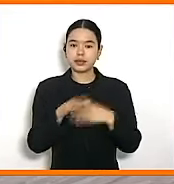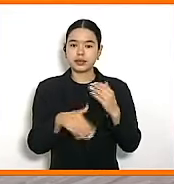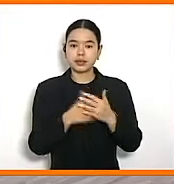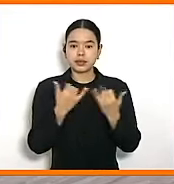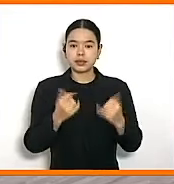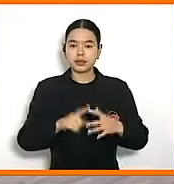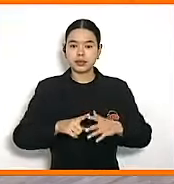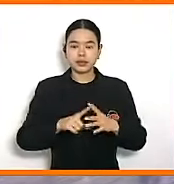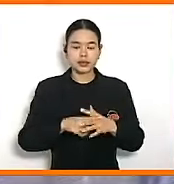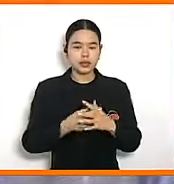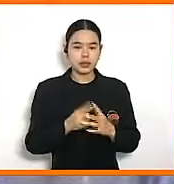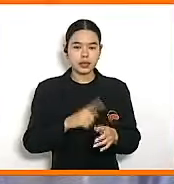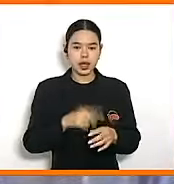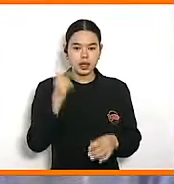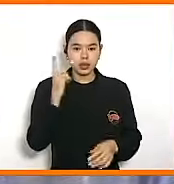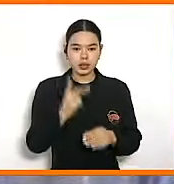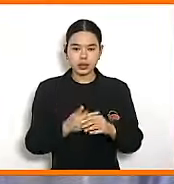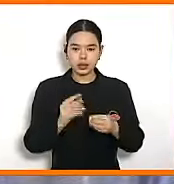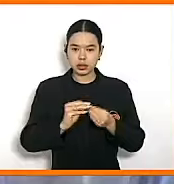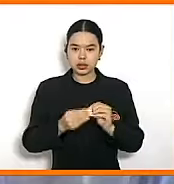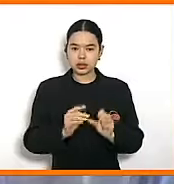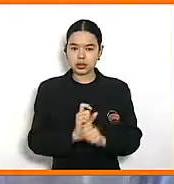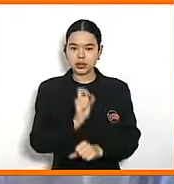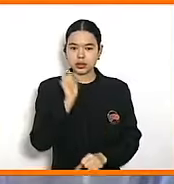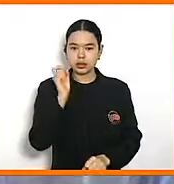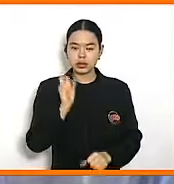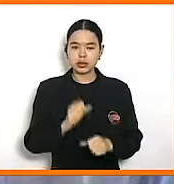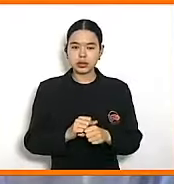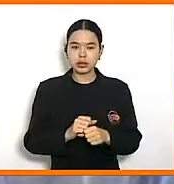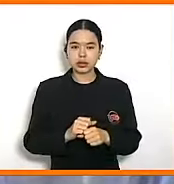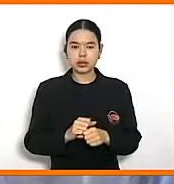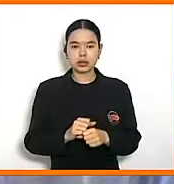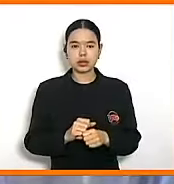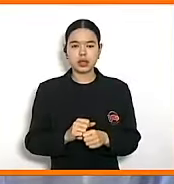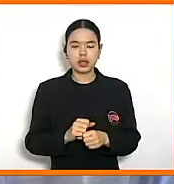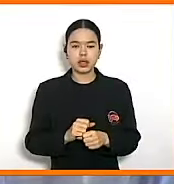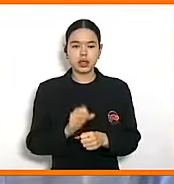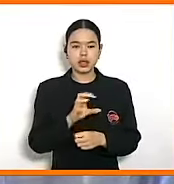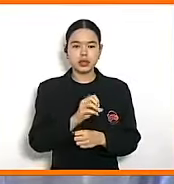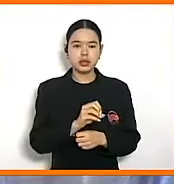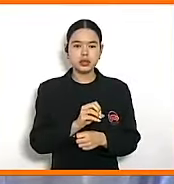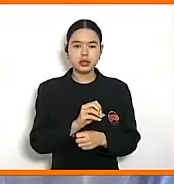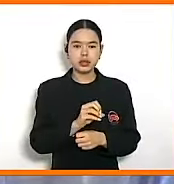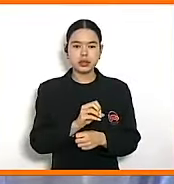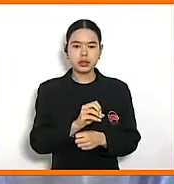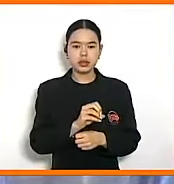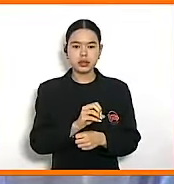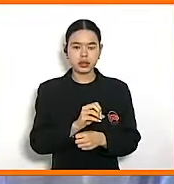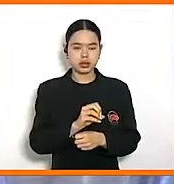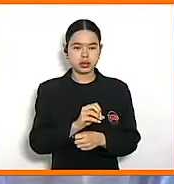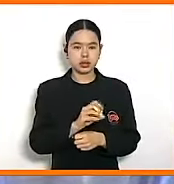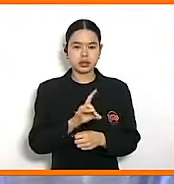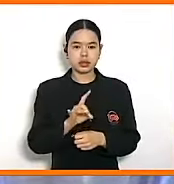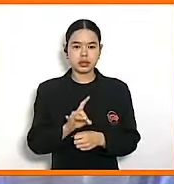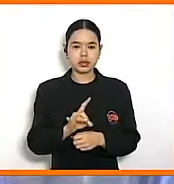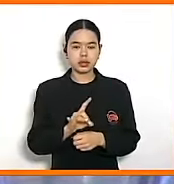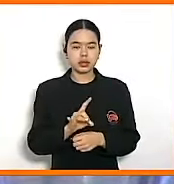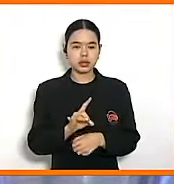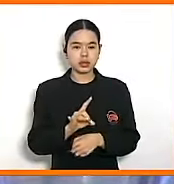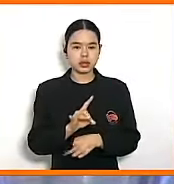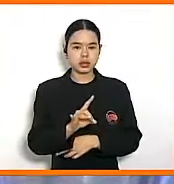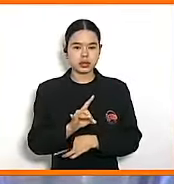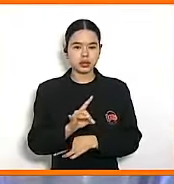como conocemos este primer dígito, y este es 0, segundo dígito, 8, el tercer